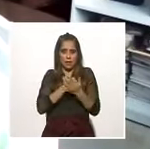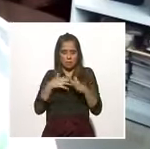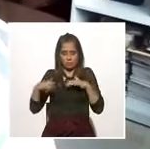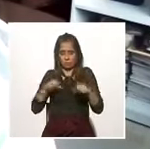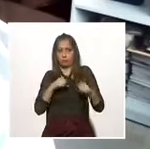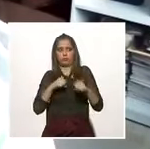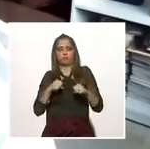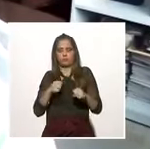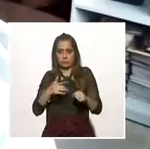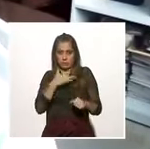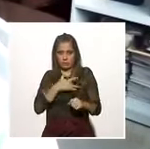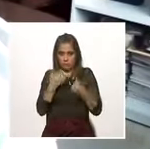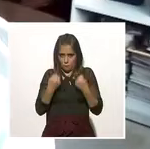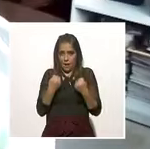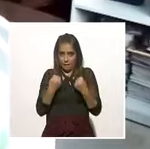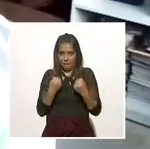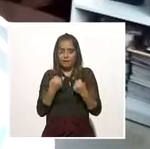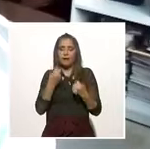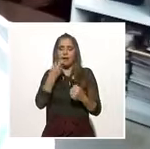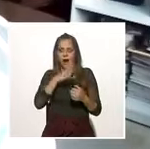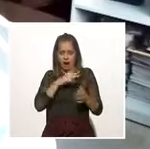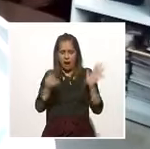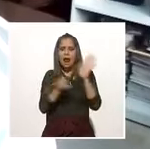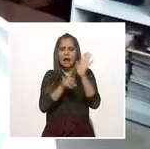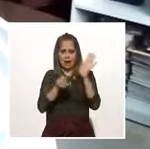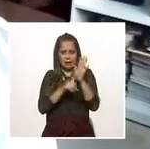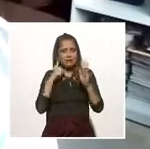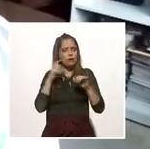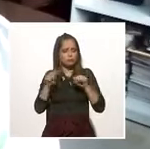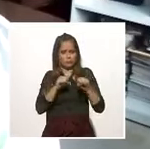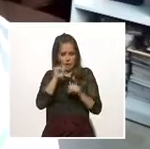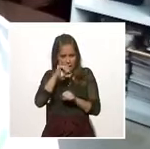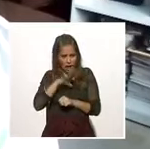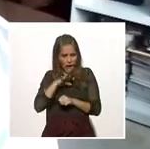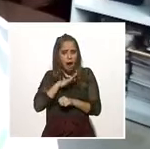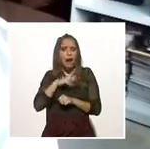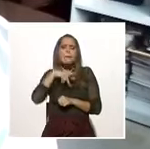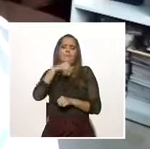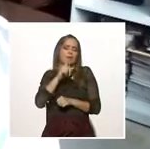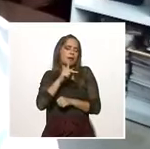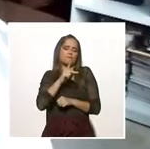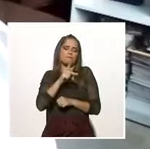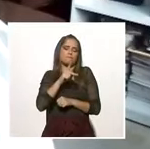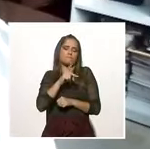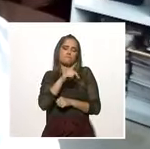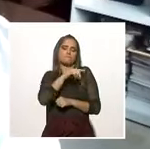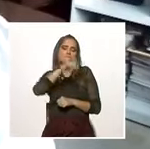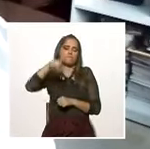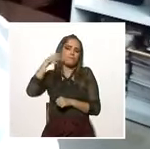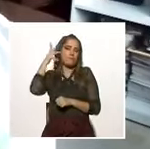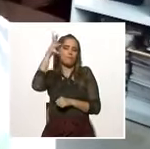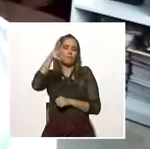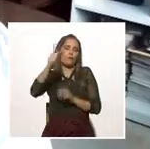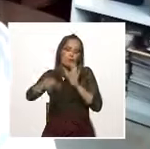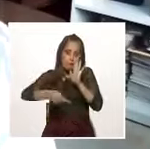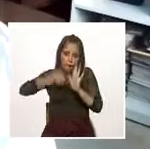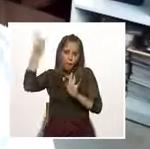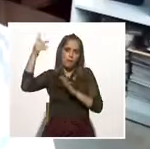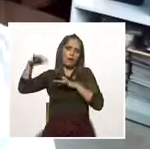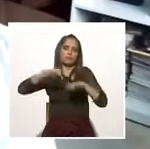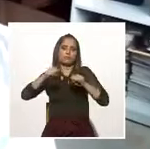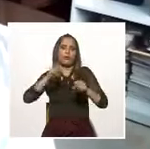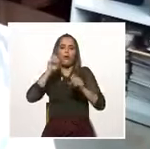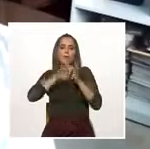de que exista la alerta sísmica, es posible que este alertamiento ocurra o se emita al mismo tiempo, o sismos como